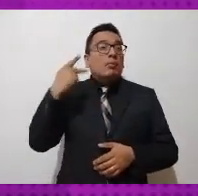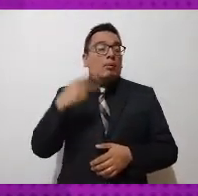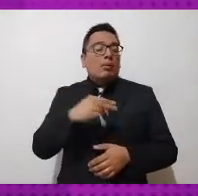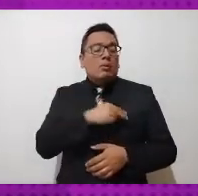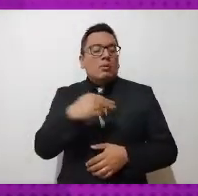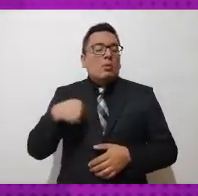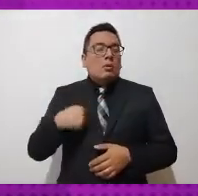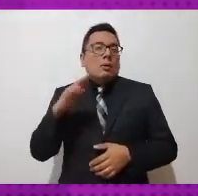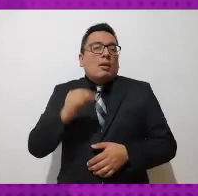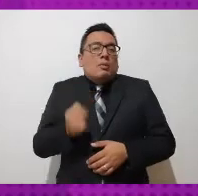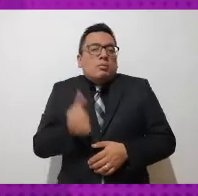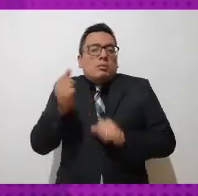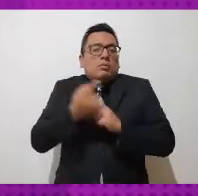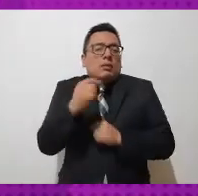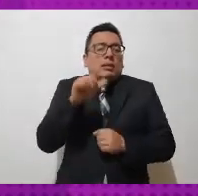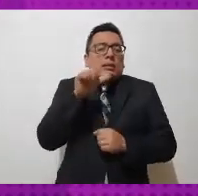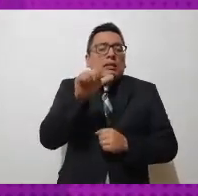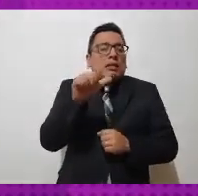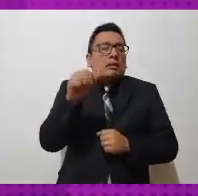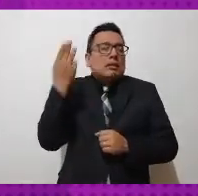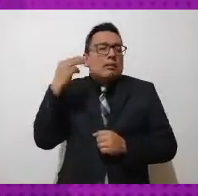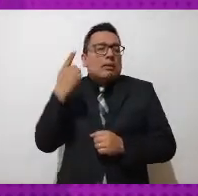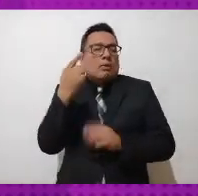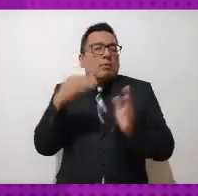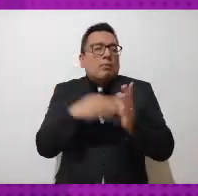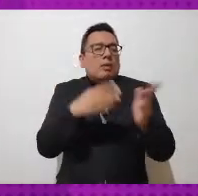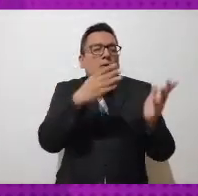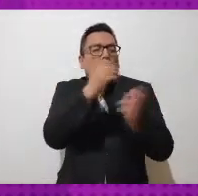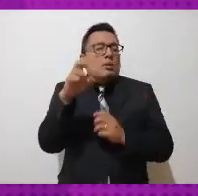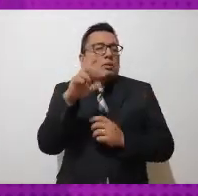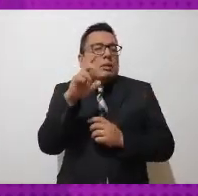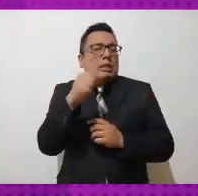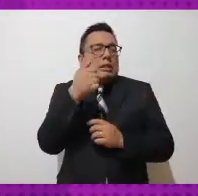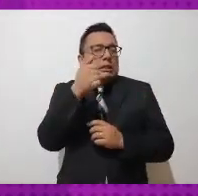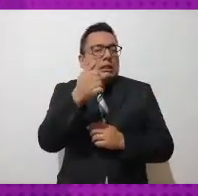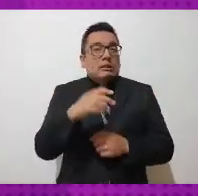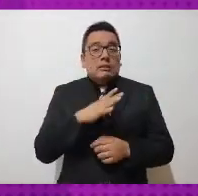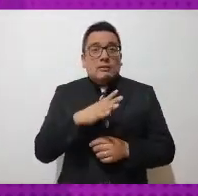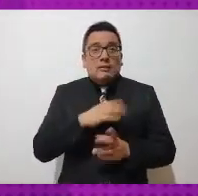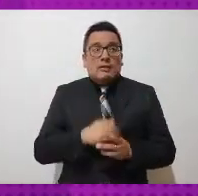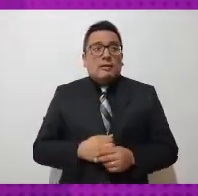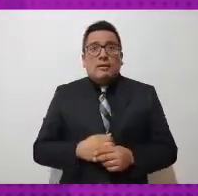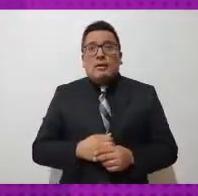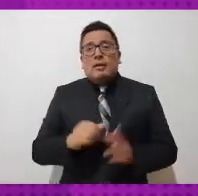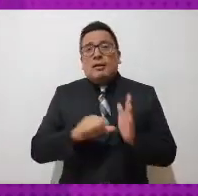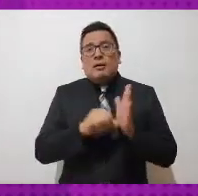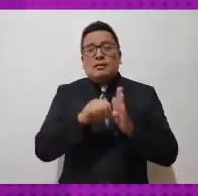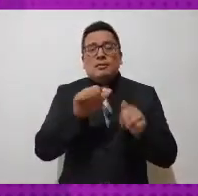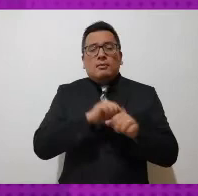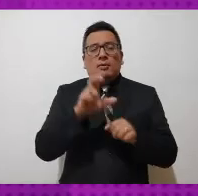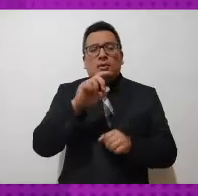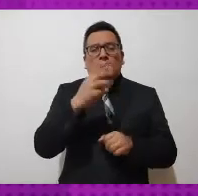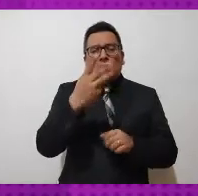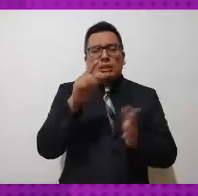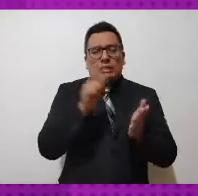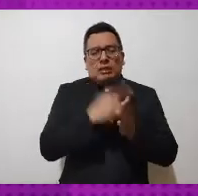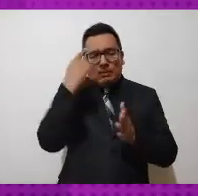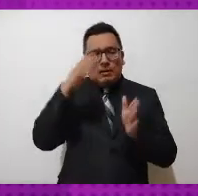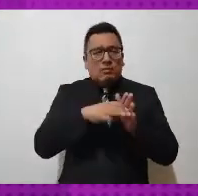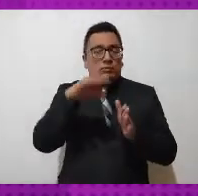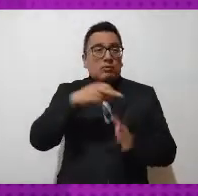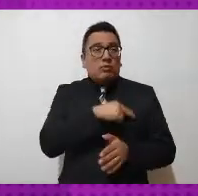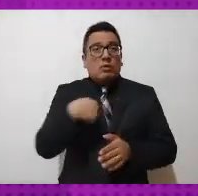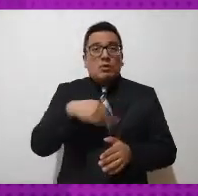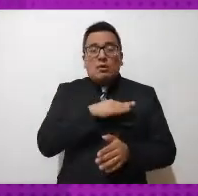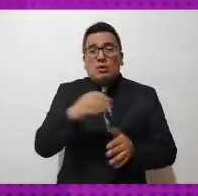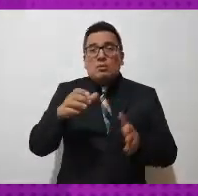pioneras en este aspecto, ya que fue un 16 de marzo, pero de 1936, cuando se reformó el artículo 33 de la ley electoral para que